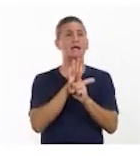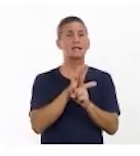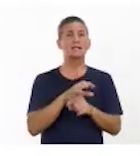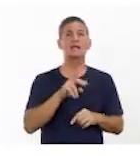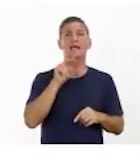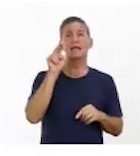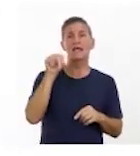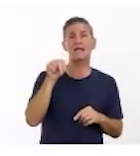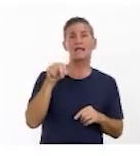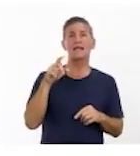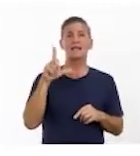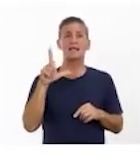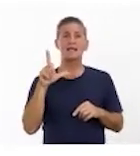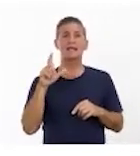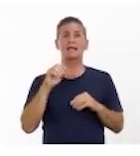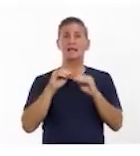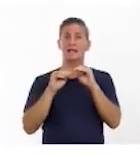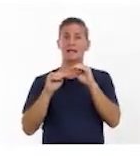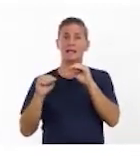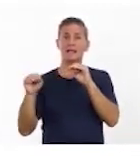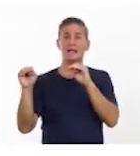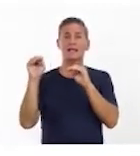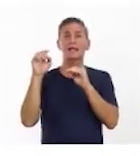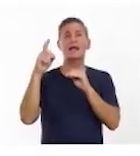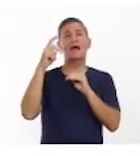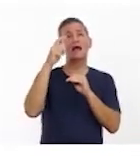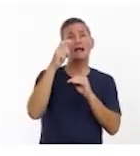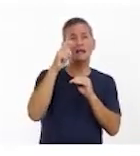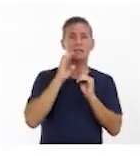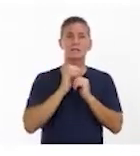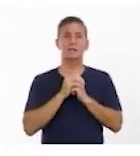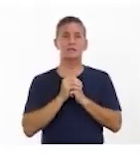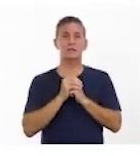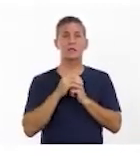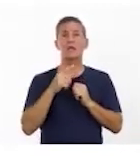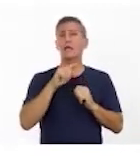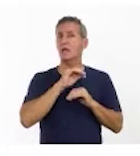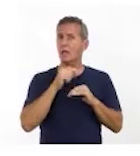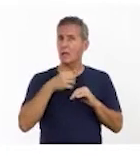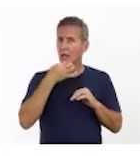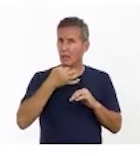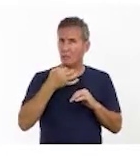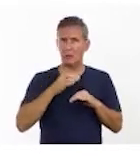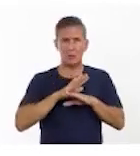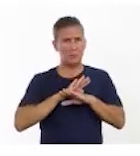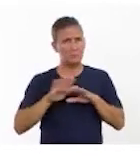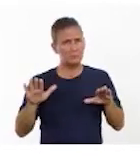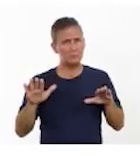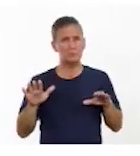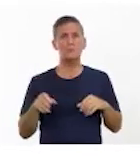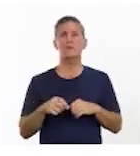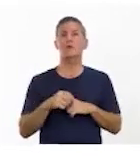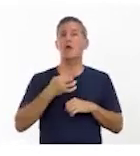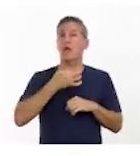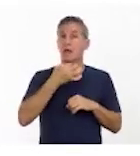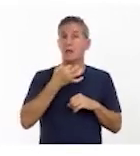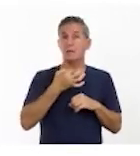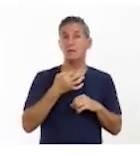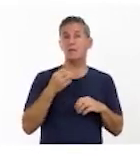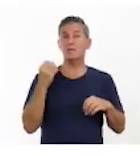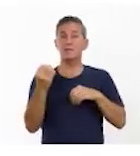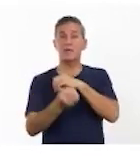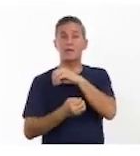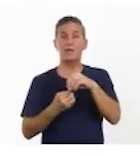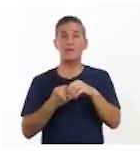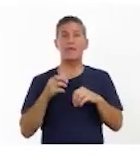de la notación NL a la X. Ya esto se explicó con anterioridad. Explicar